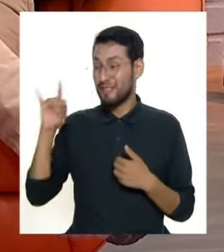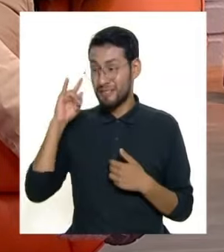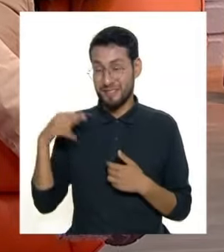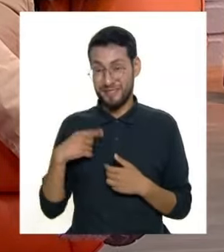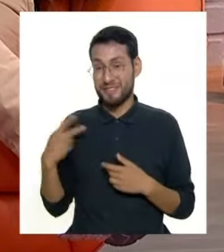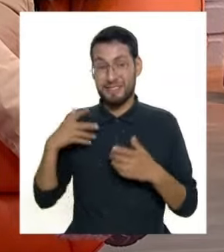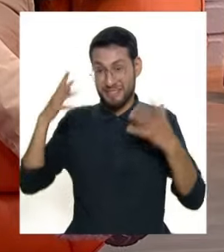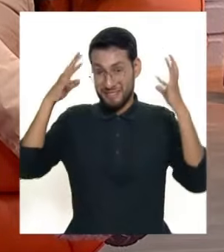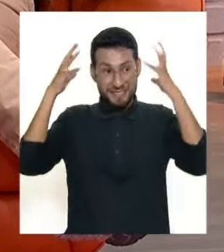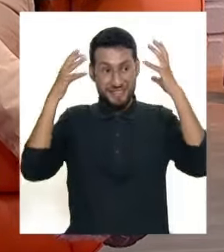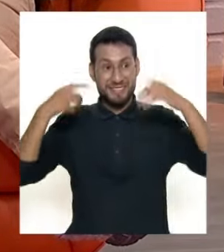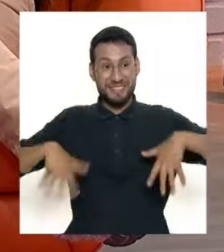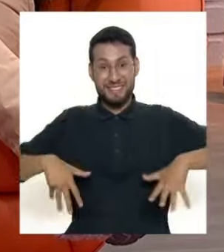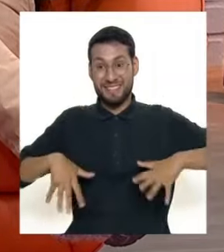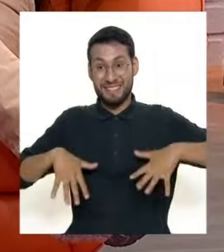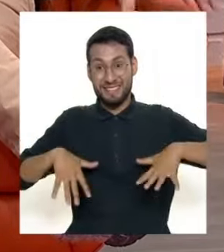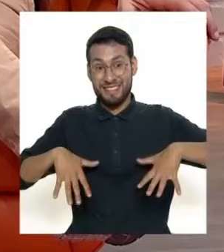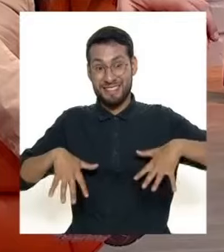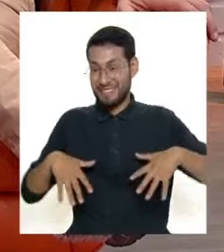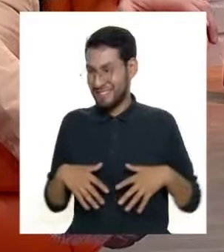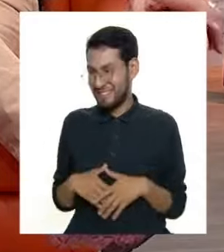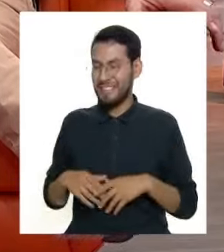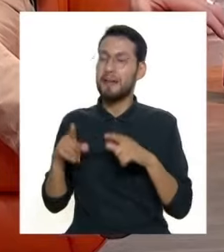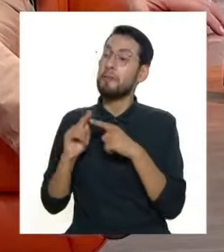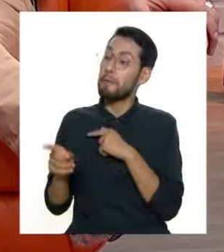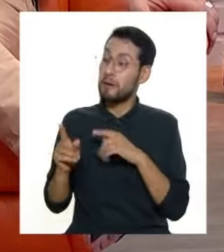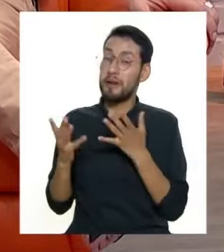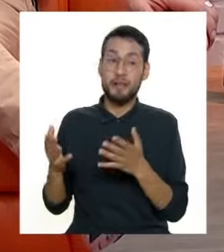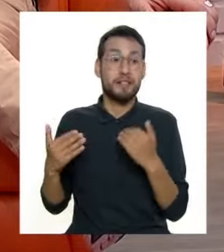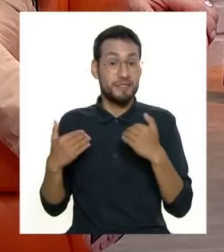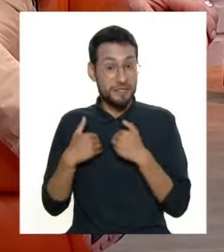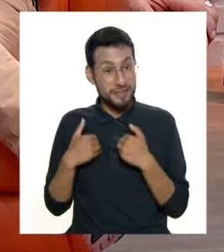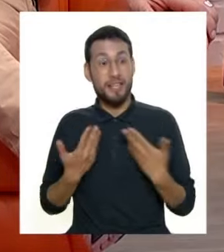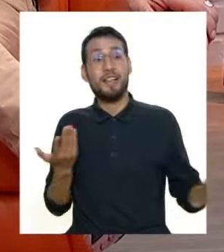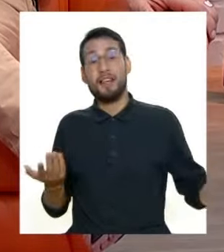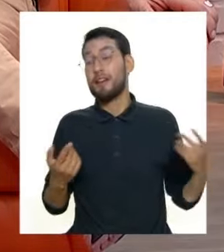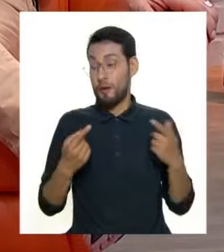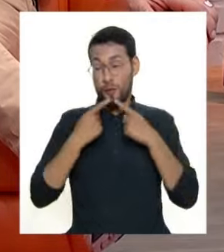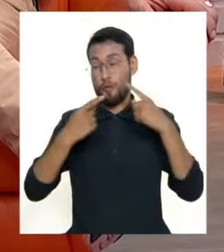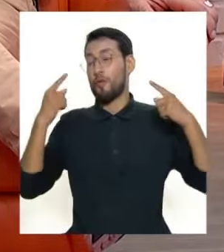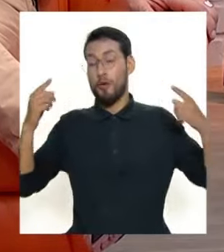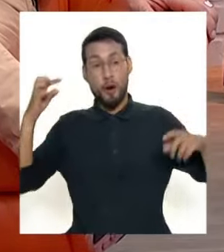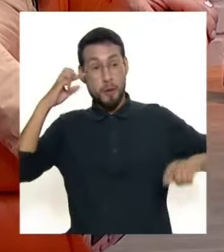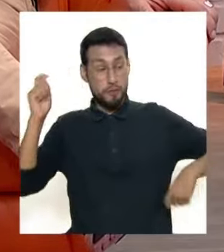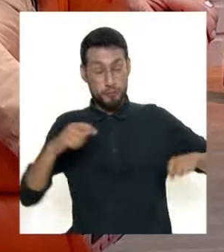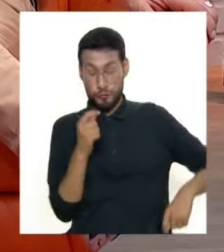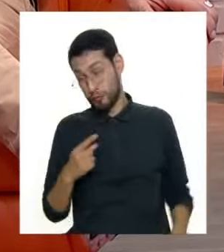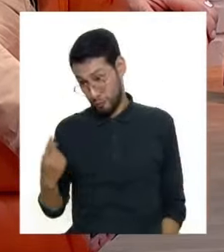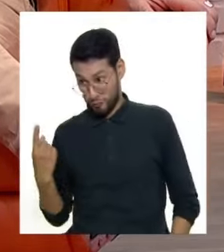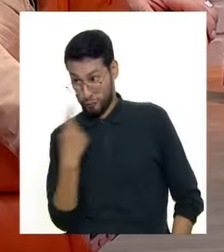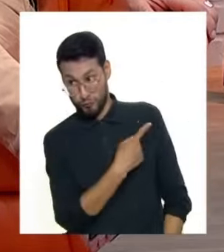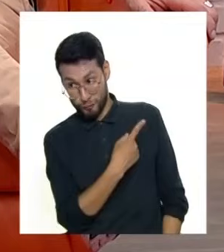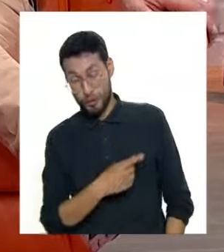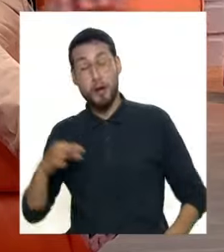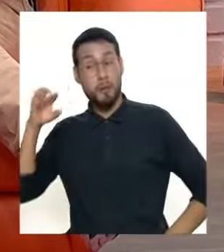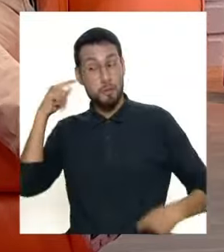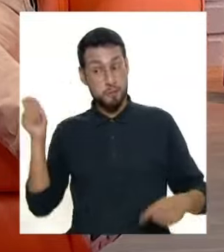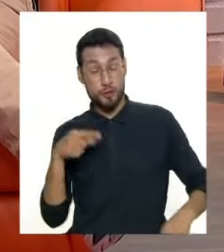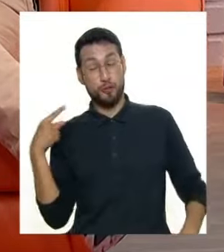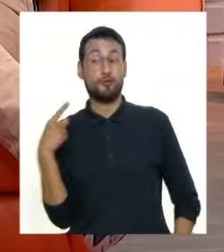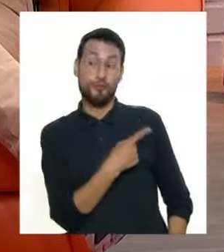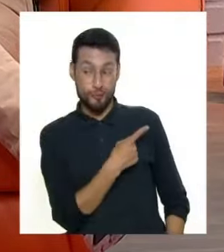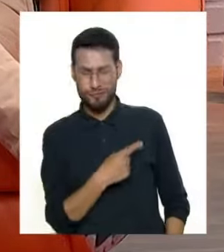así, estresados. Todos tiquitiquis. Pero nosotros tenemos aquí a nuestro queridísimo Pisu. Y Pisu